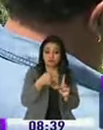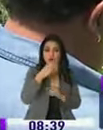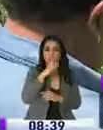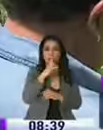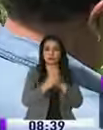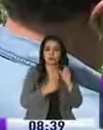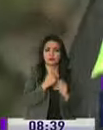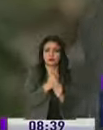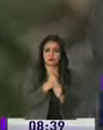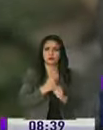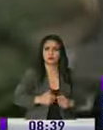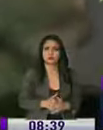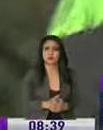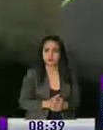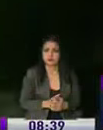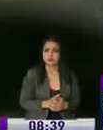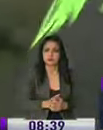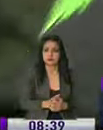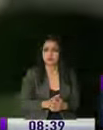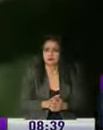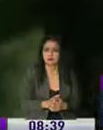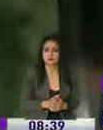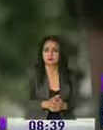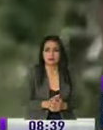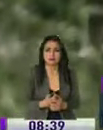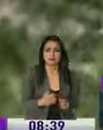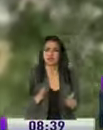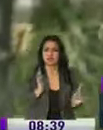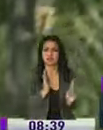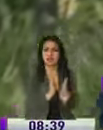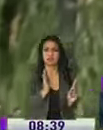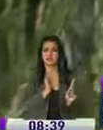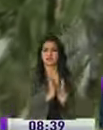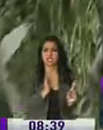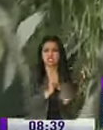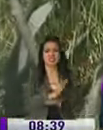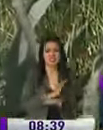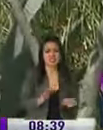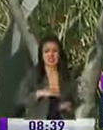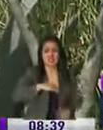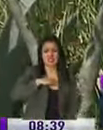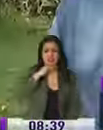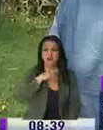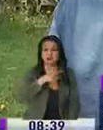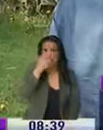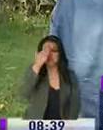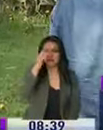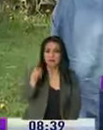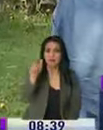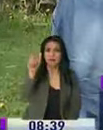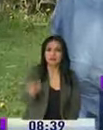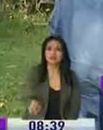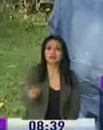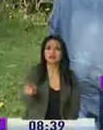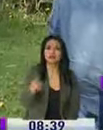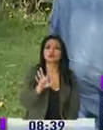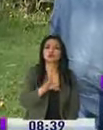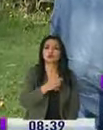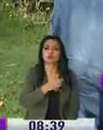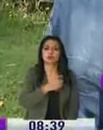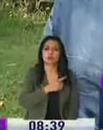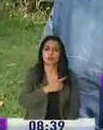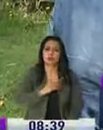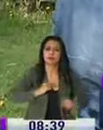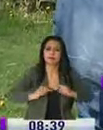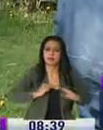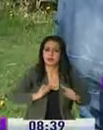de edad. Estaba cansado de las amenazas del difunto, pues supuestamente sabía cosas de quién fue su patrón y de vez en